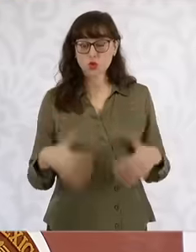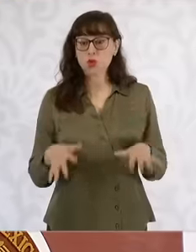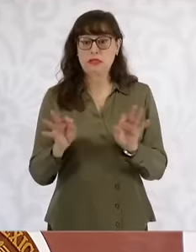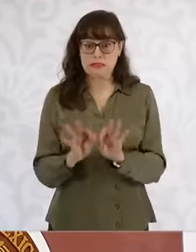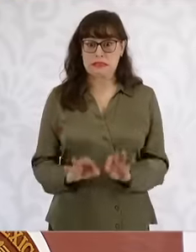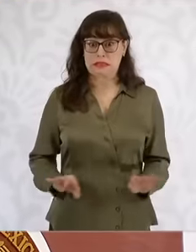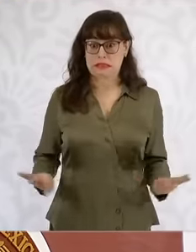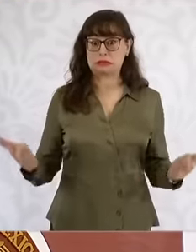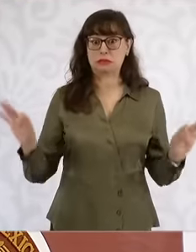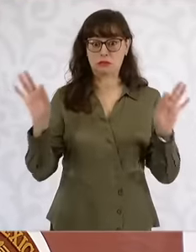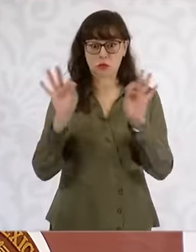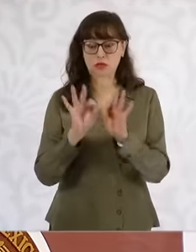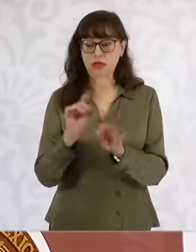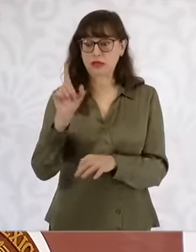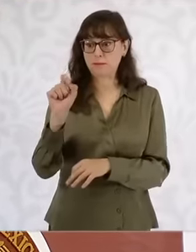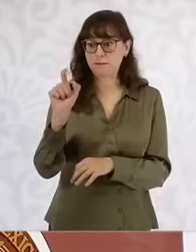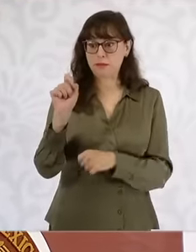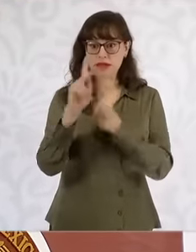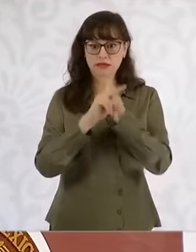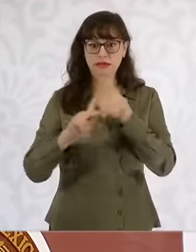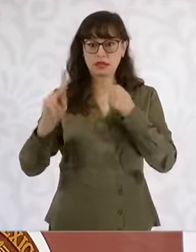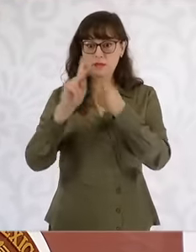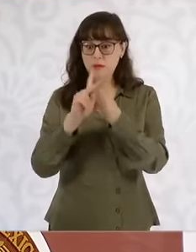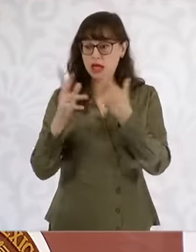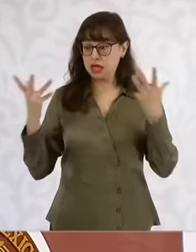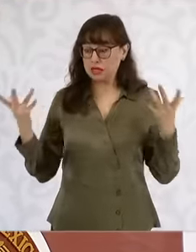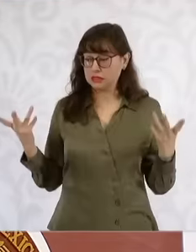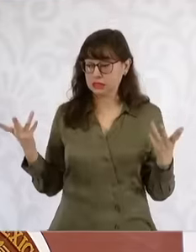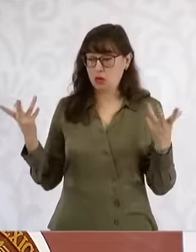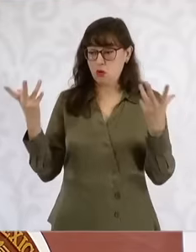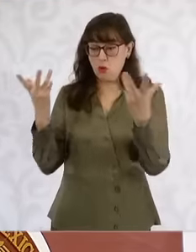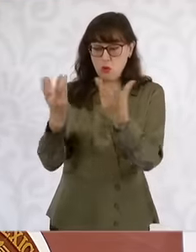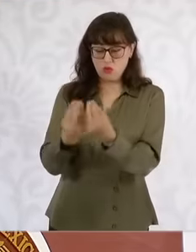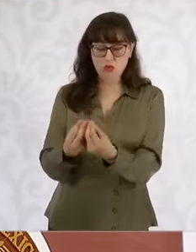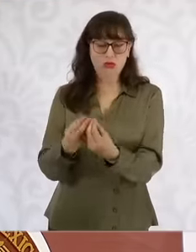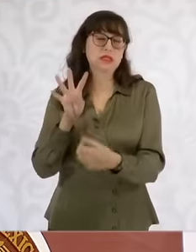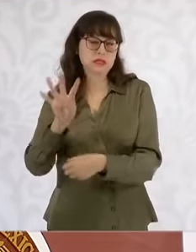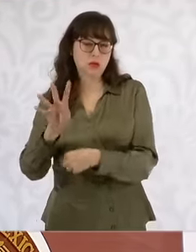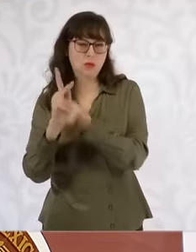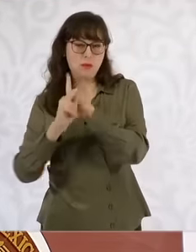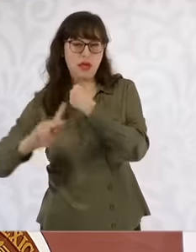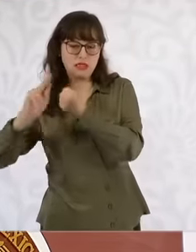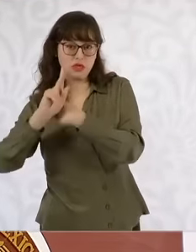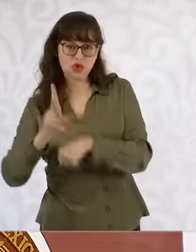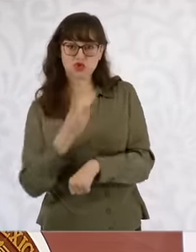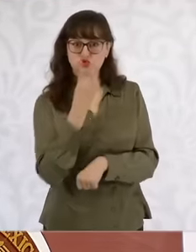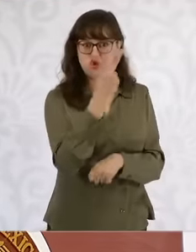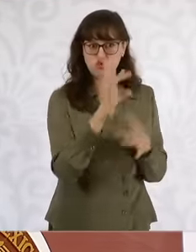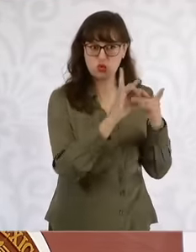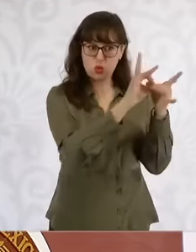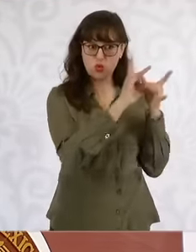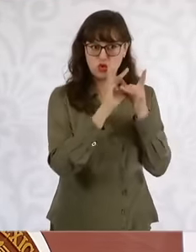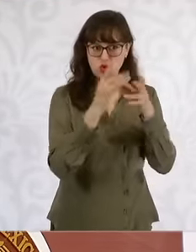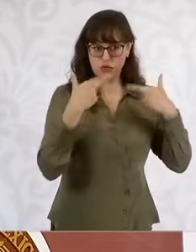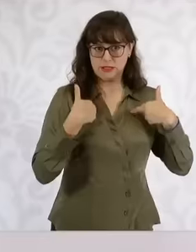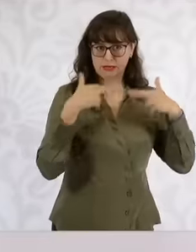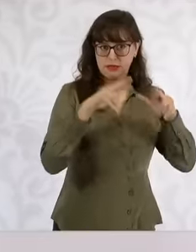se reúnen estos 20 países, estos 19 países y las dos uniones, que les permite en